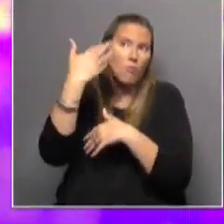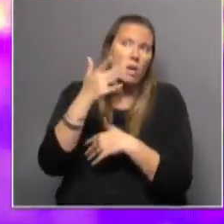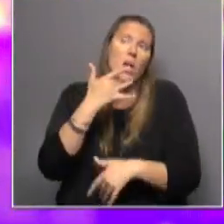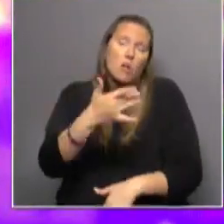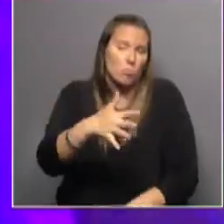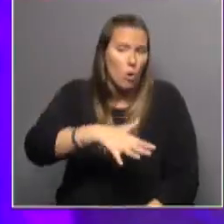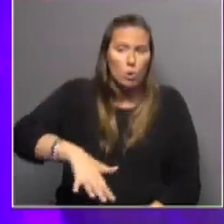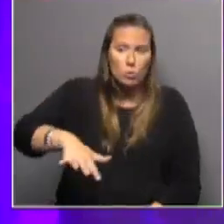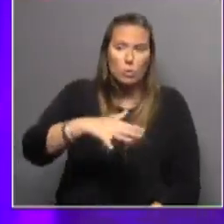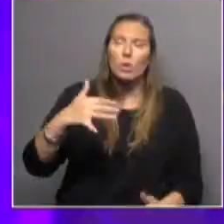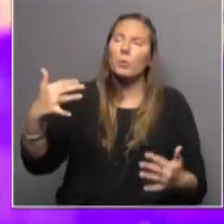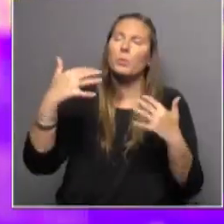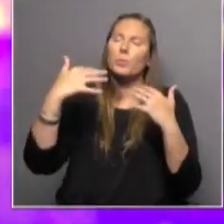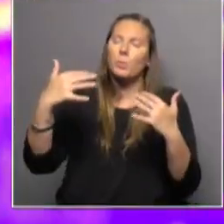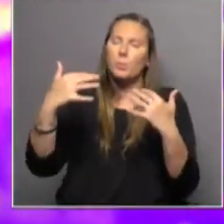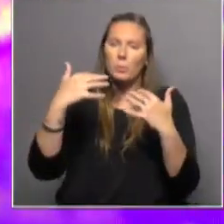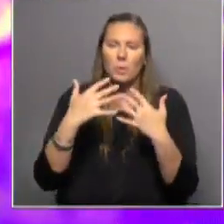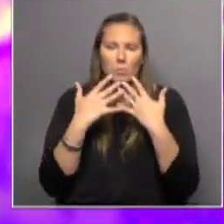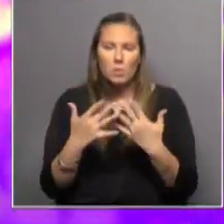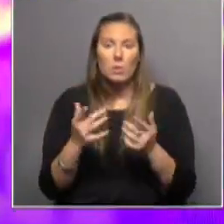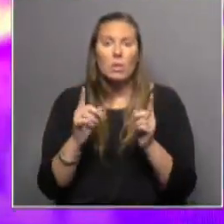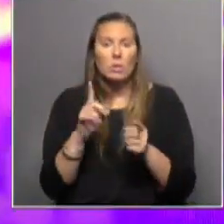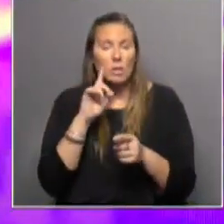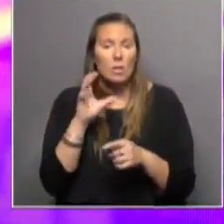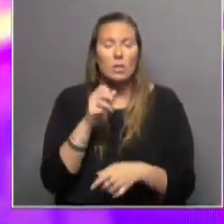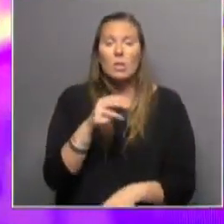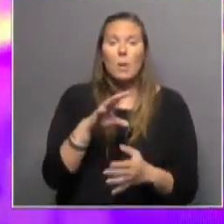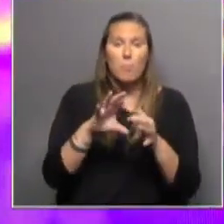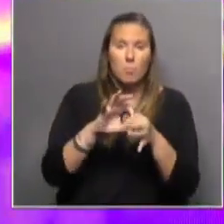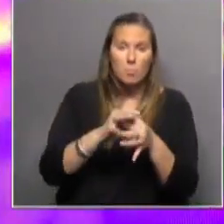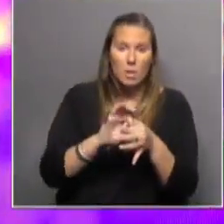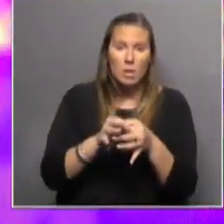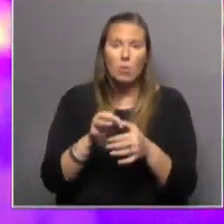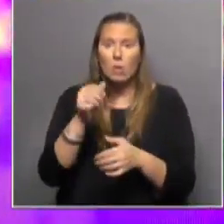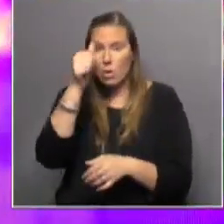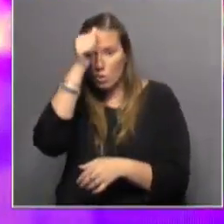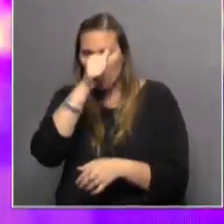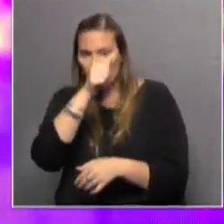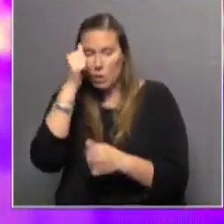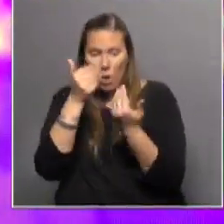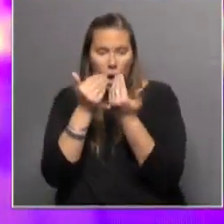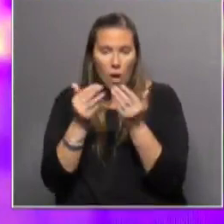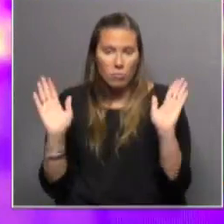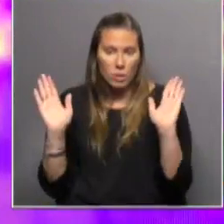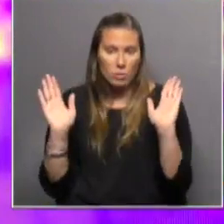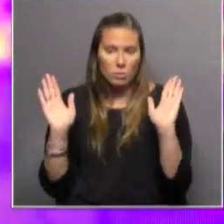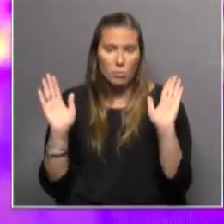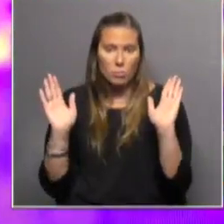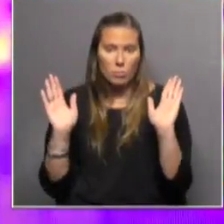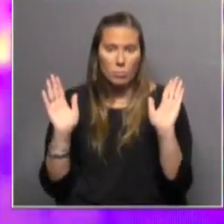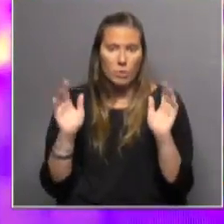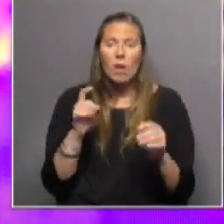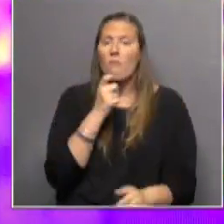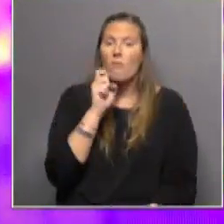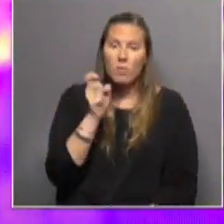hermoso. Es un aire espectacular. Así que, bueno, recuerden, de miércoles a domingo está abierto el Parque Lecocq, los